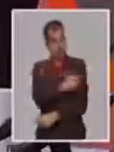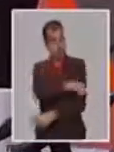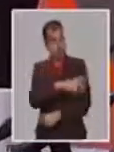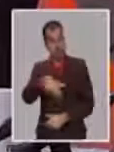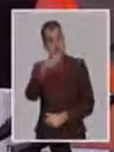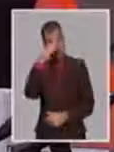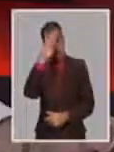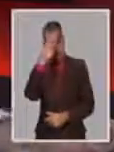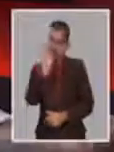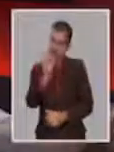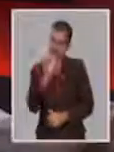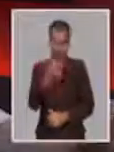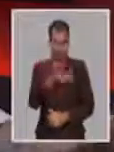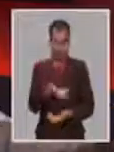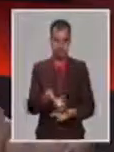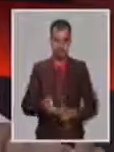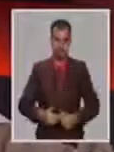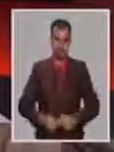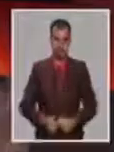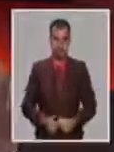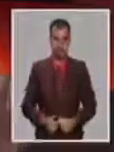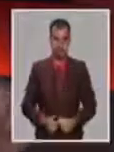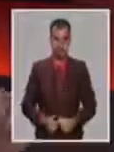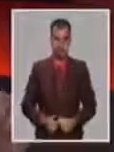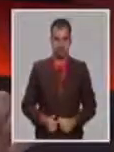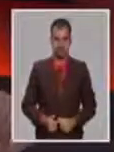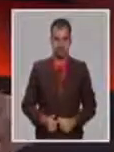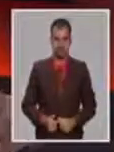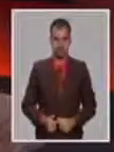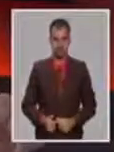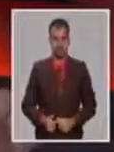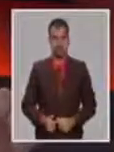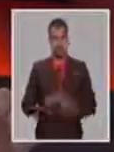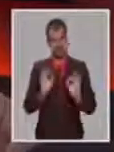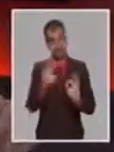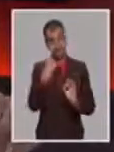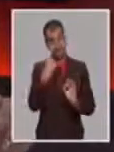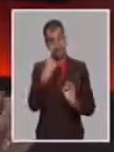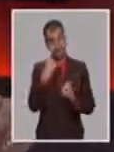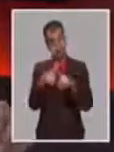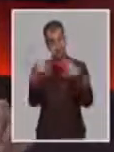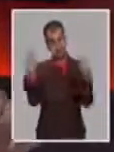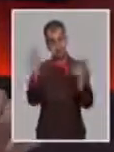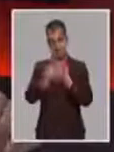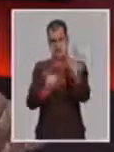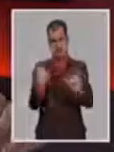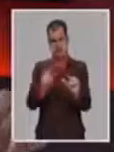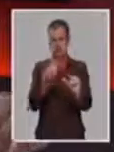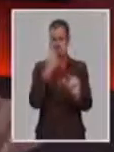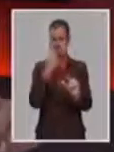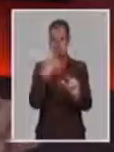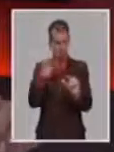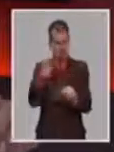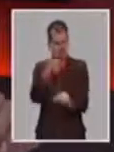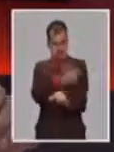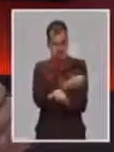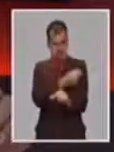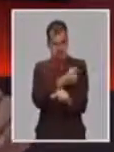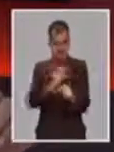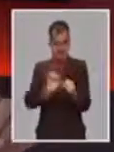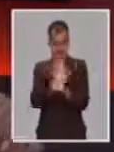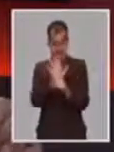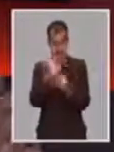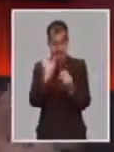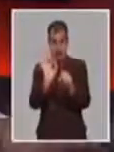los ciudadanos cubanos. Y en la que hemos encontrado que realmente muchas personas nos dicen, no importa que me pongan placebo, yo